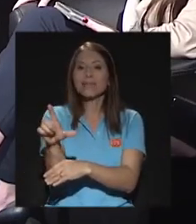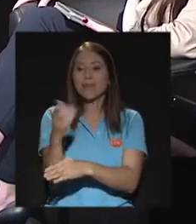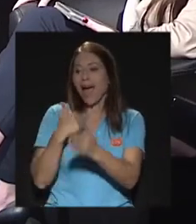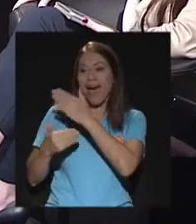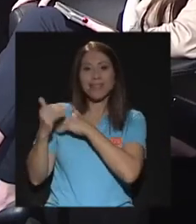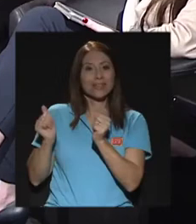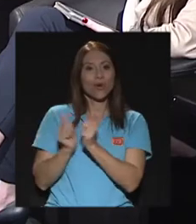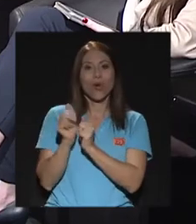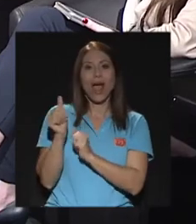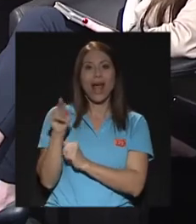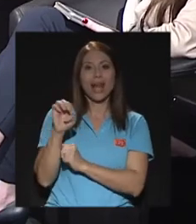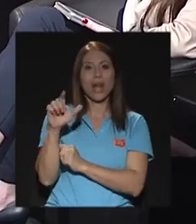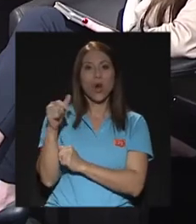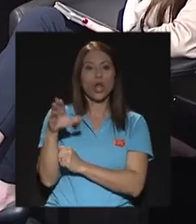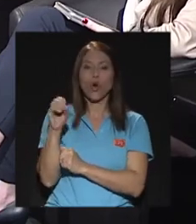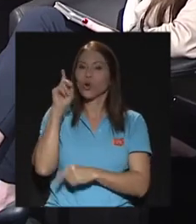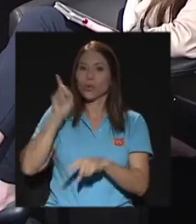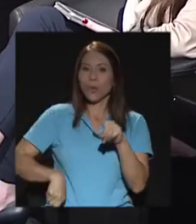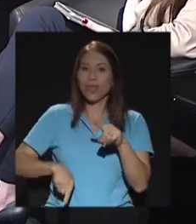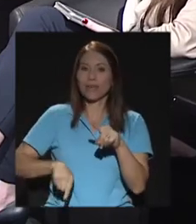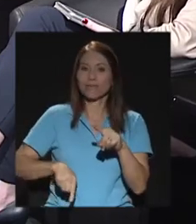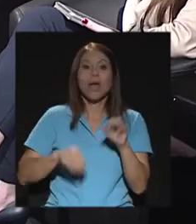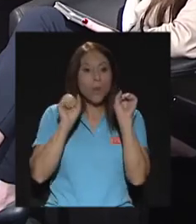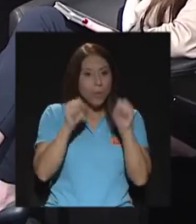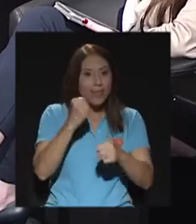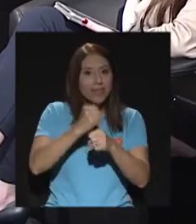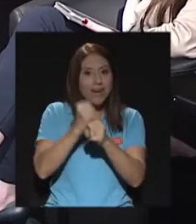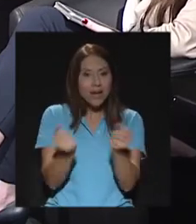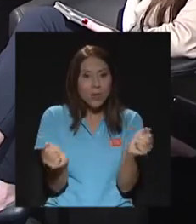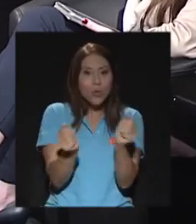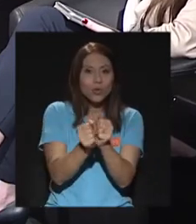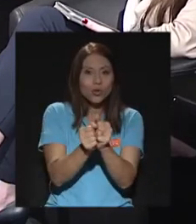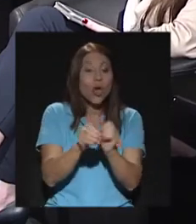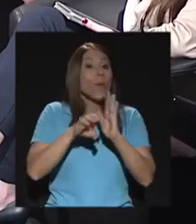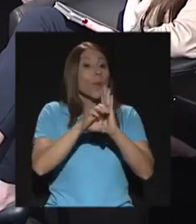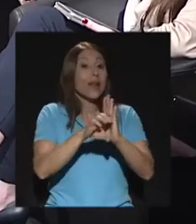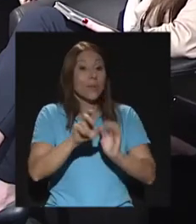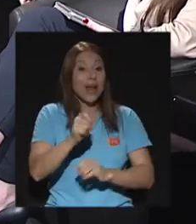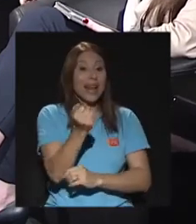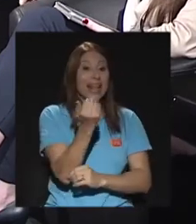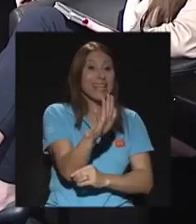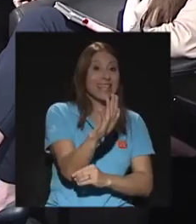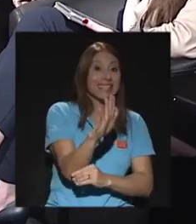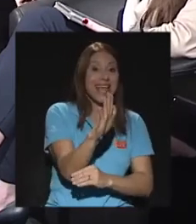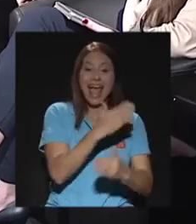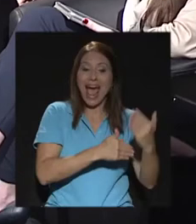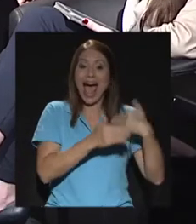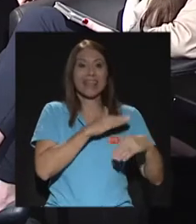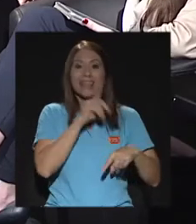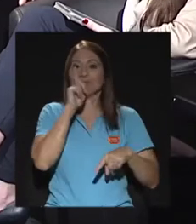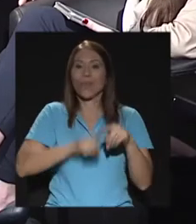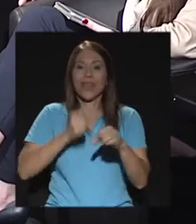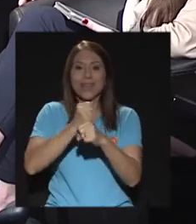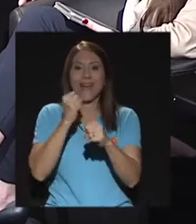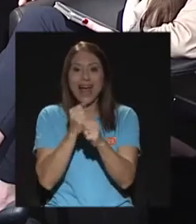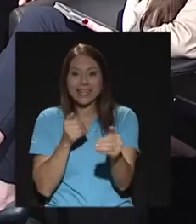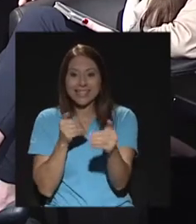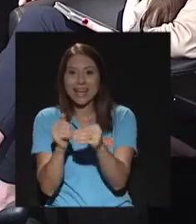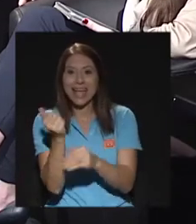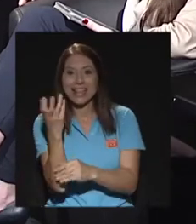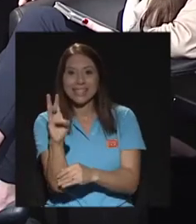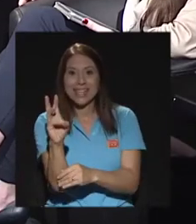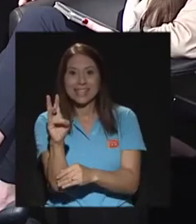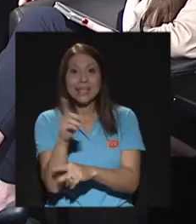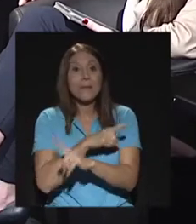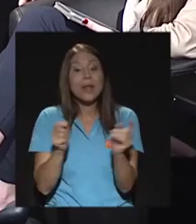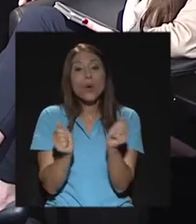trabajar a la par del otro. Por ejemplo, Canal 15 no podría antes trabajar a la par del 16. En televisión digital puede trabajar a la